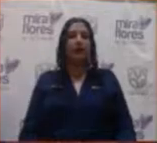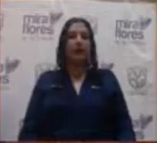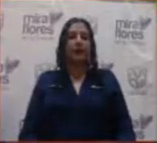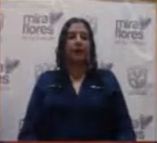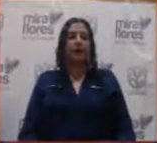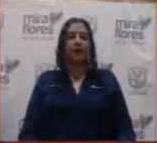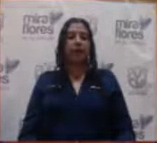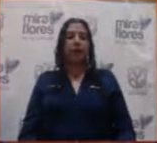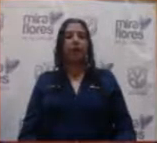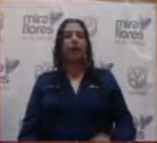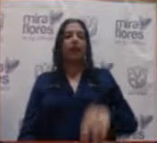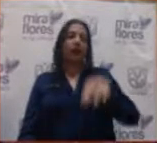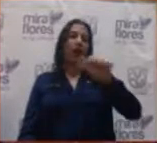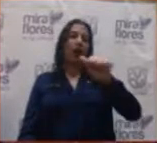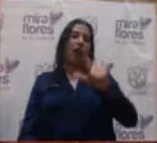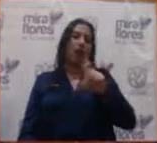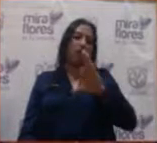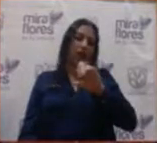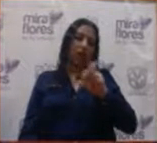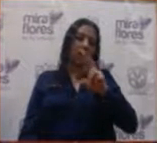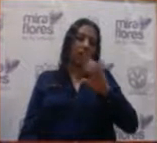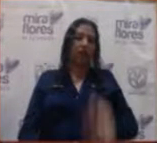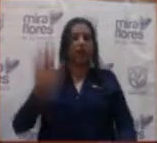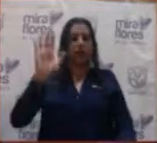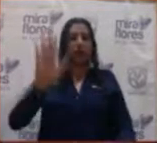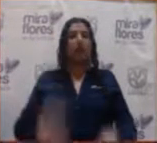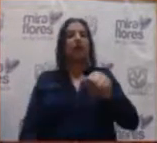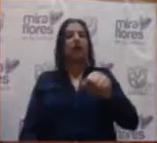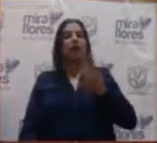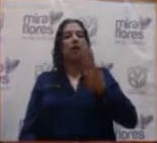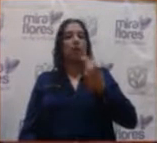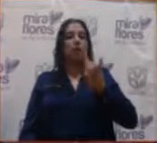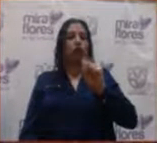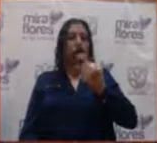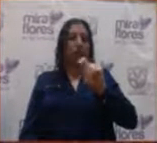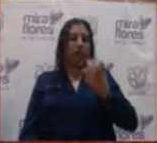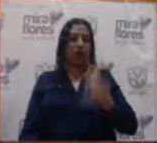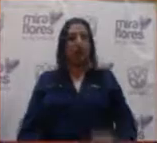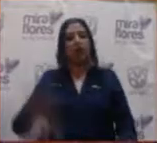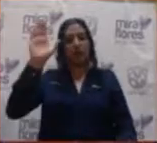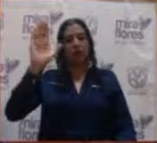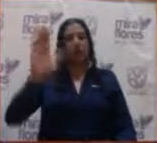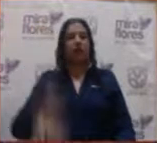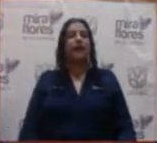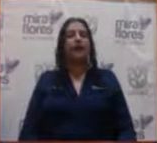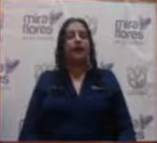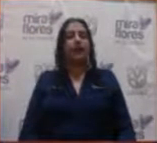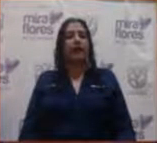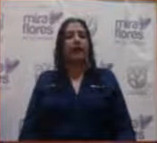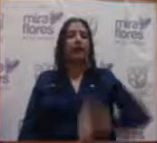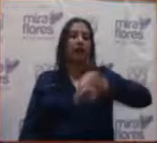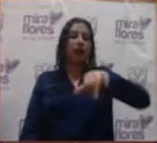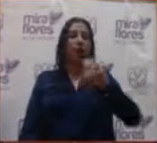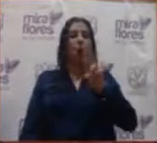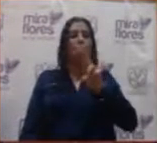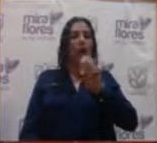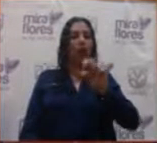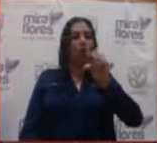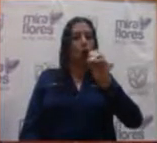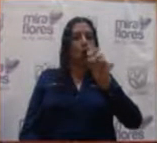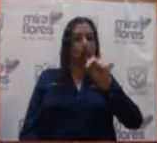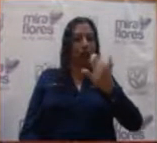señor Alfredo Lee Gabriel, señor Martín Bustamante Castro, señor Jorge de Albertis González